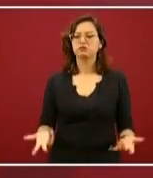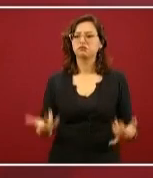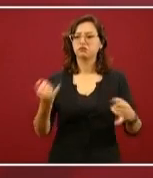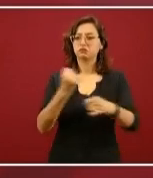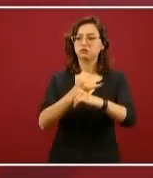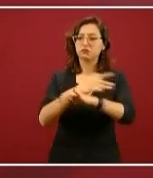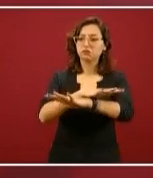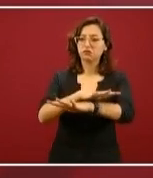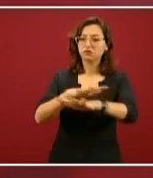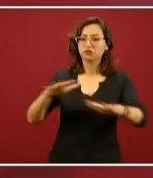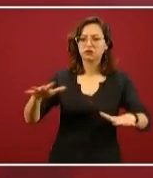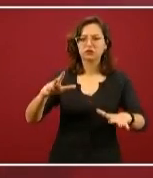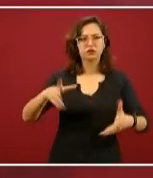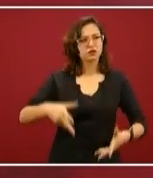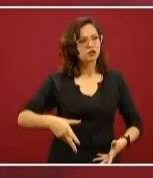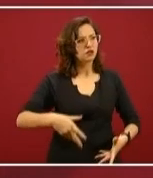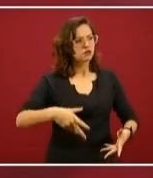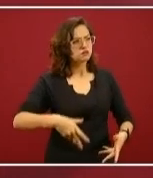actuemos